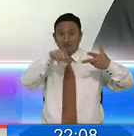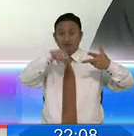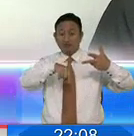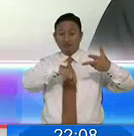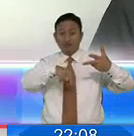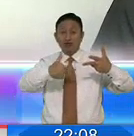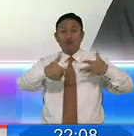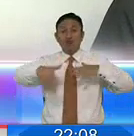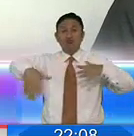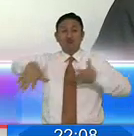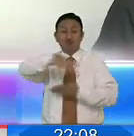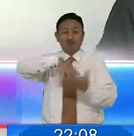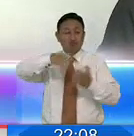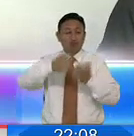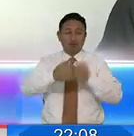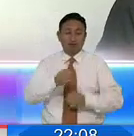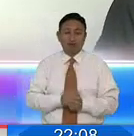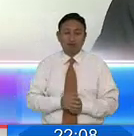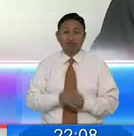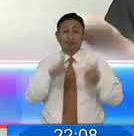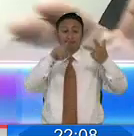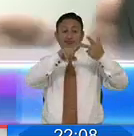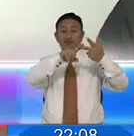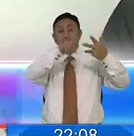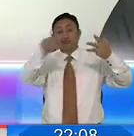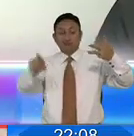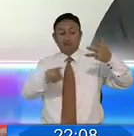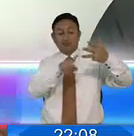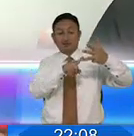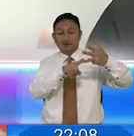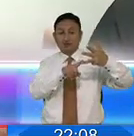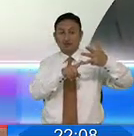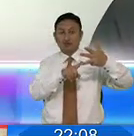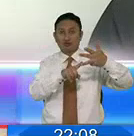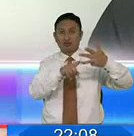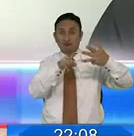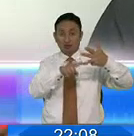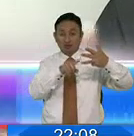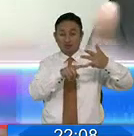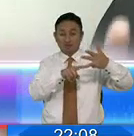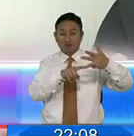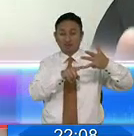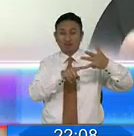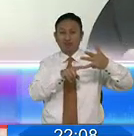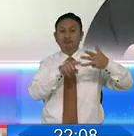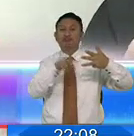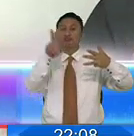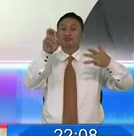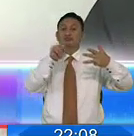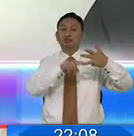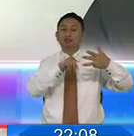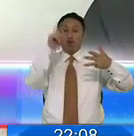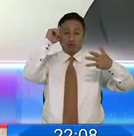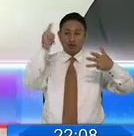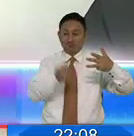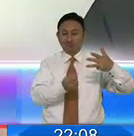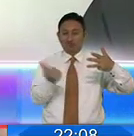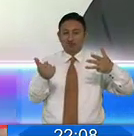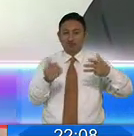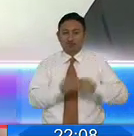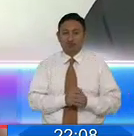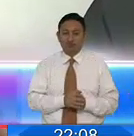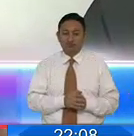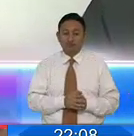del orden público de esa fase tenía que pasarse a una cuarta fase que era específicamente el golpe de estado que es lo que se